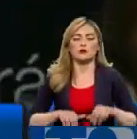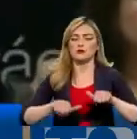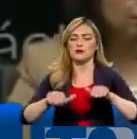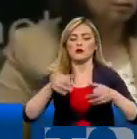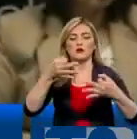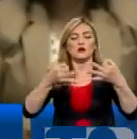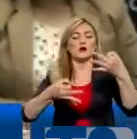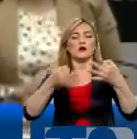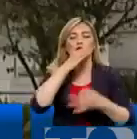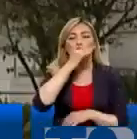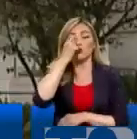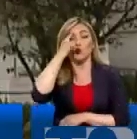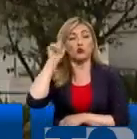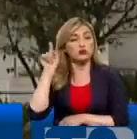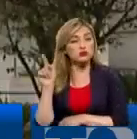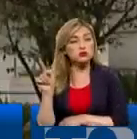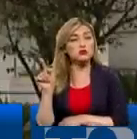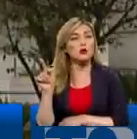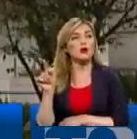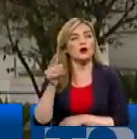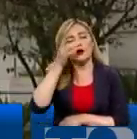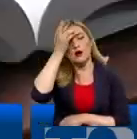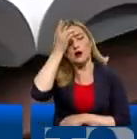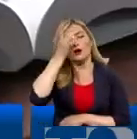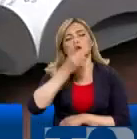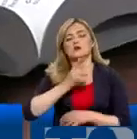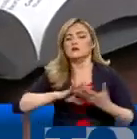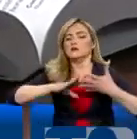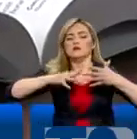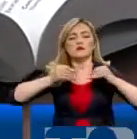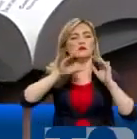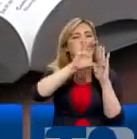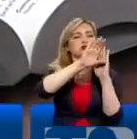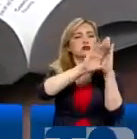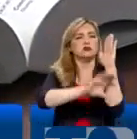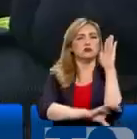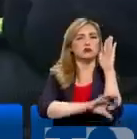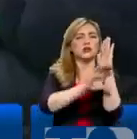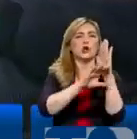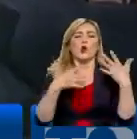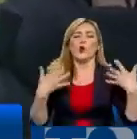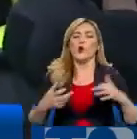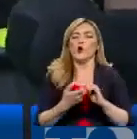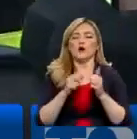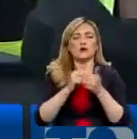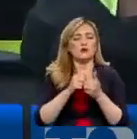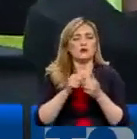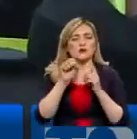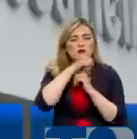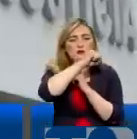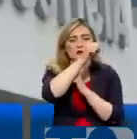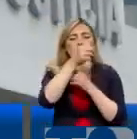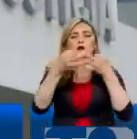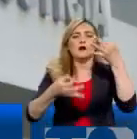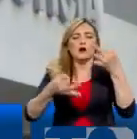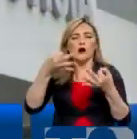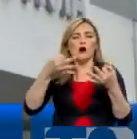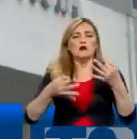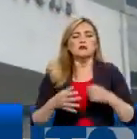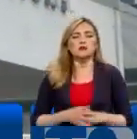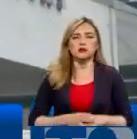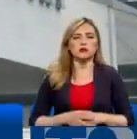administración judicial del correísmo, la resolución constitucional nuevamente pone en apuros a un sistema judicial